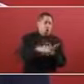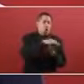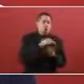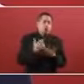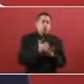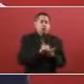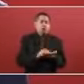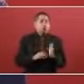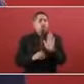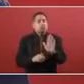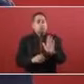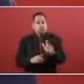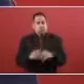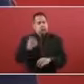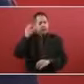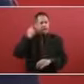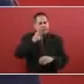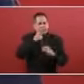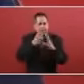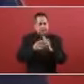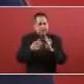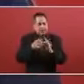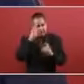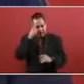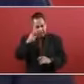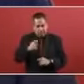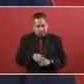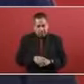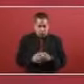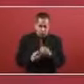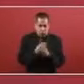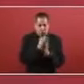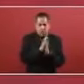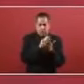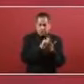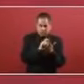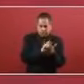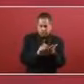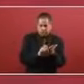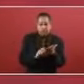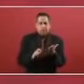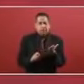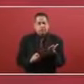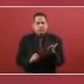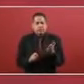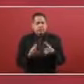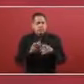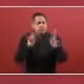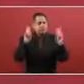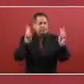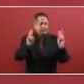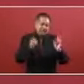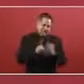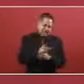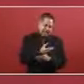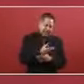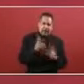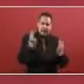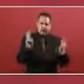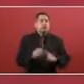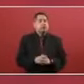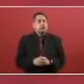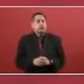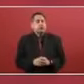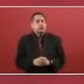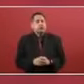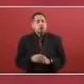A mí me tocó, les comentaba, para hacer el nuevo libro, La Salida,